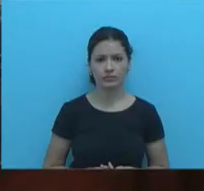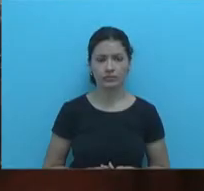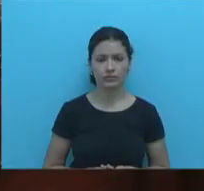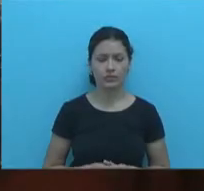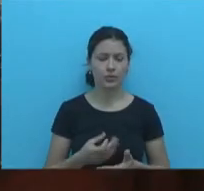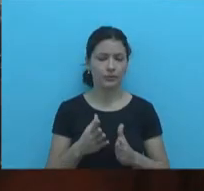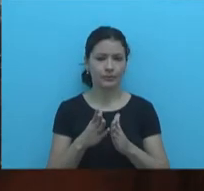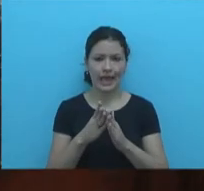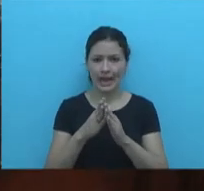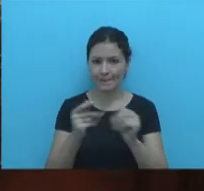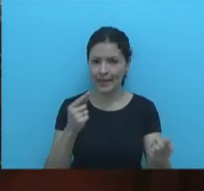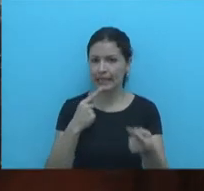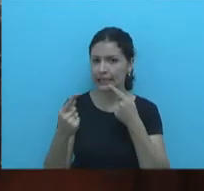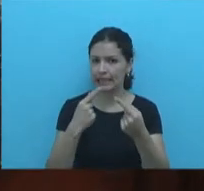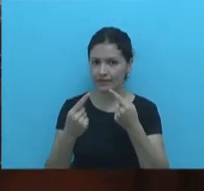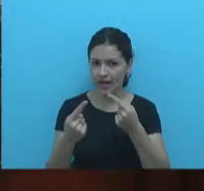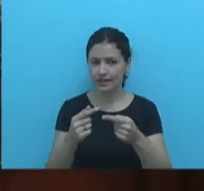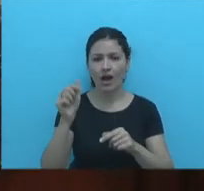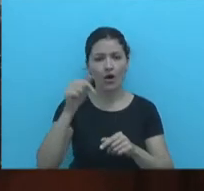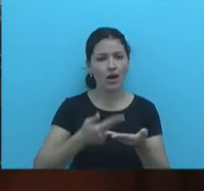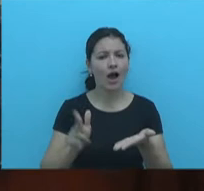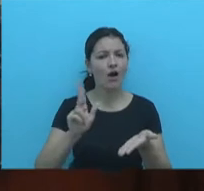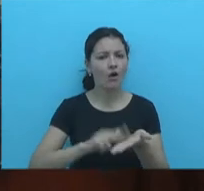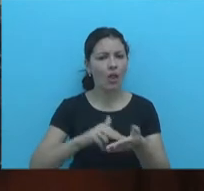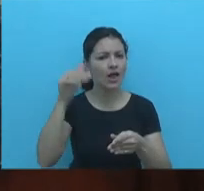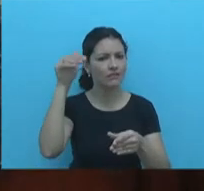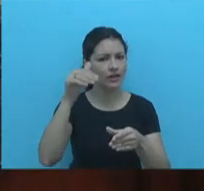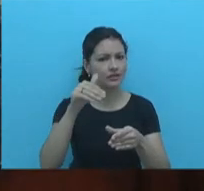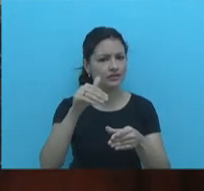salimos de estar en comisión el cuerpo, pasamos nuevamente al plenario.